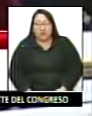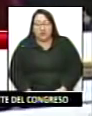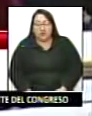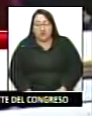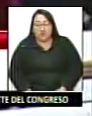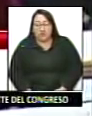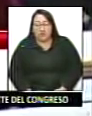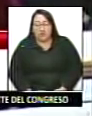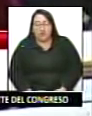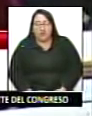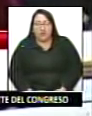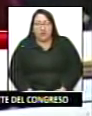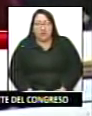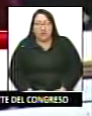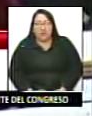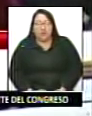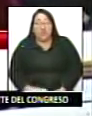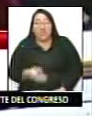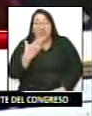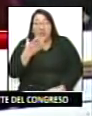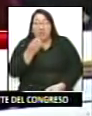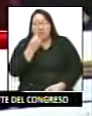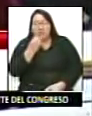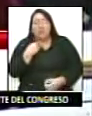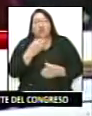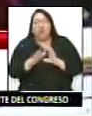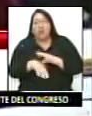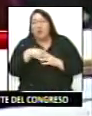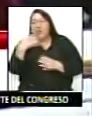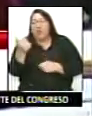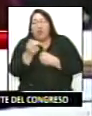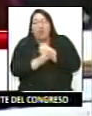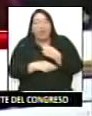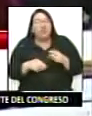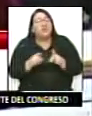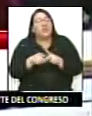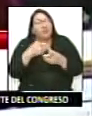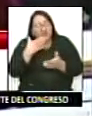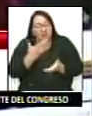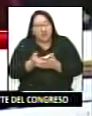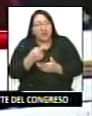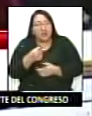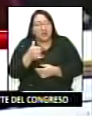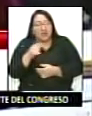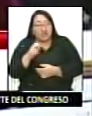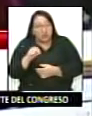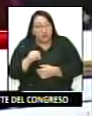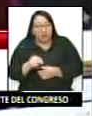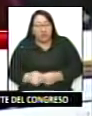la gastronomía, he salido también fuera. Gracias a Gastón Acurio,